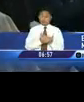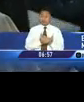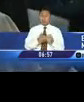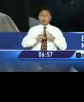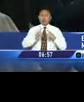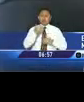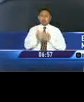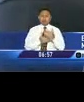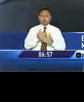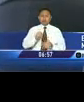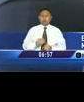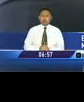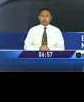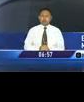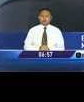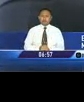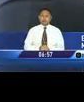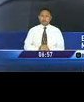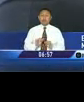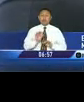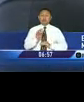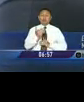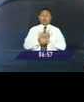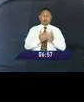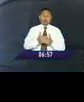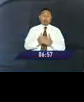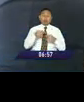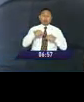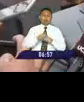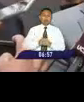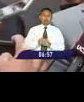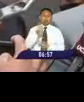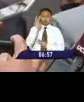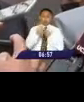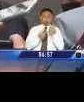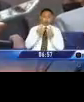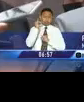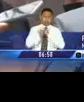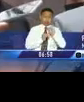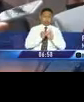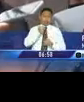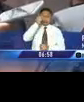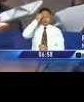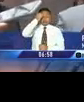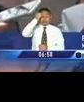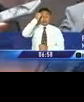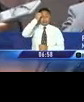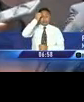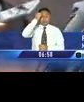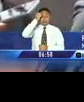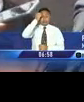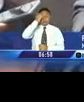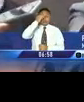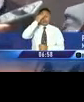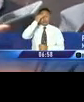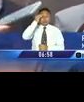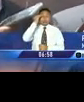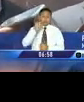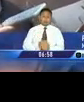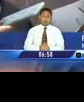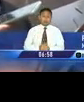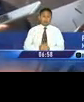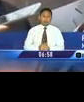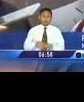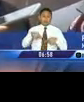ha avanzado. En lo posterior, se propone una veeduría internacional. Estuvimos tomando algunas decisiones. Justamente se va